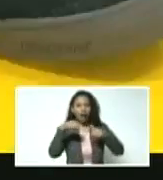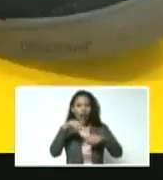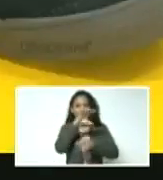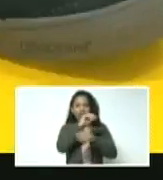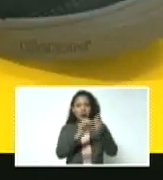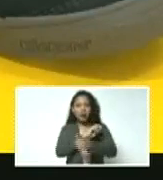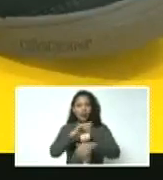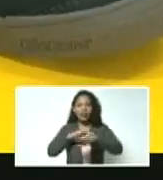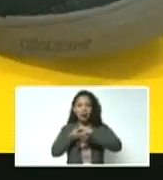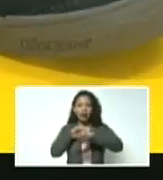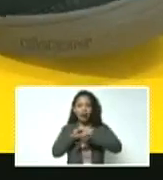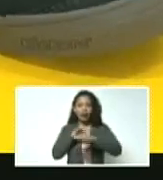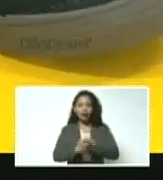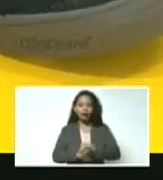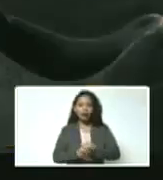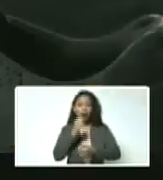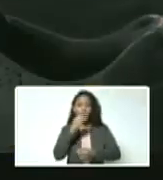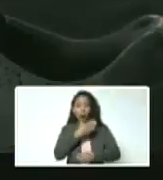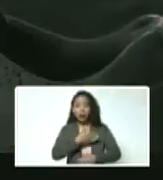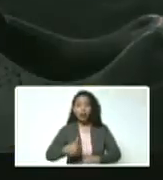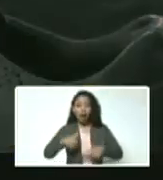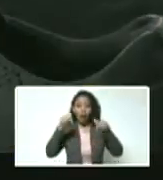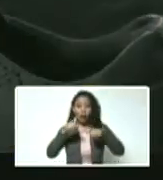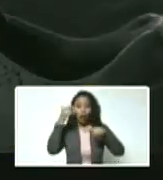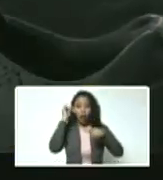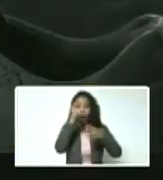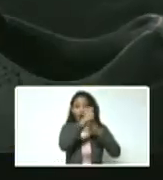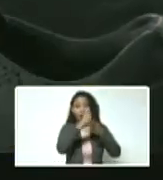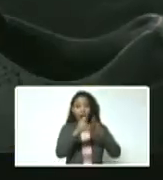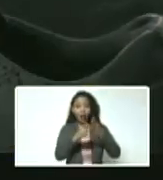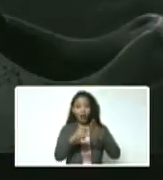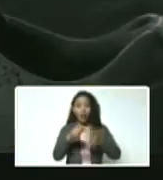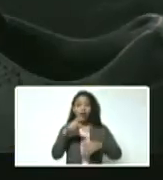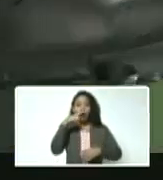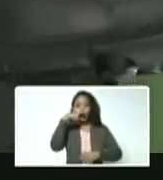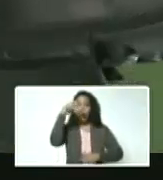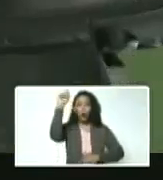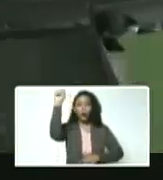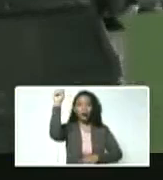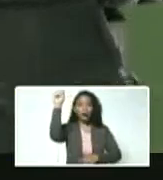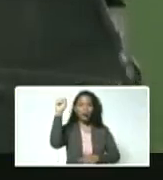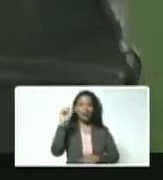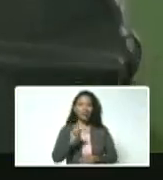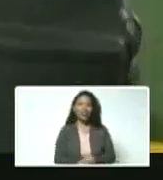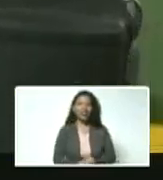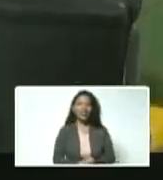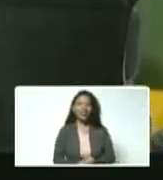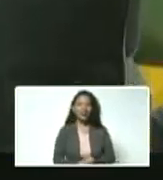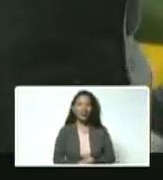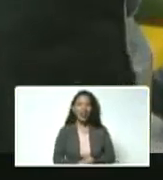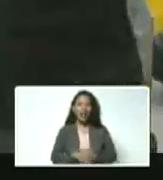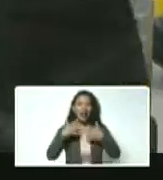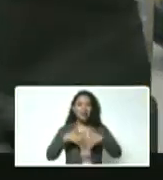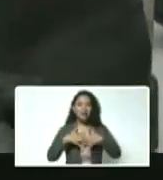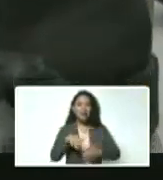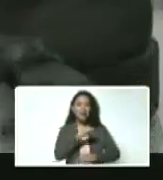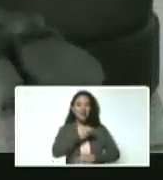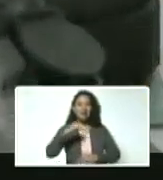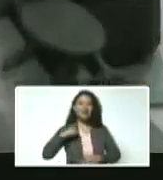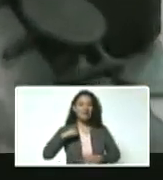vicepresidenta, ministra? Bueno, presidente, aquí está la línea de Super Bigote. ¿Qué es eso? Esta es una línea, una empresa privada